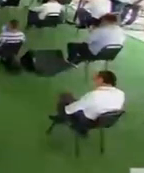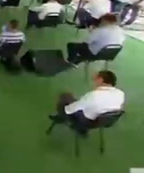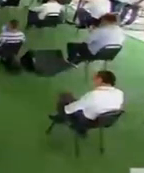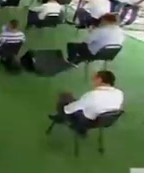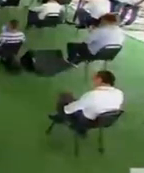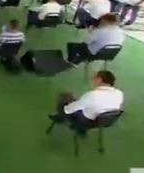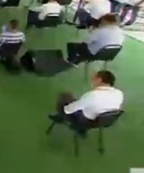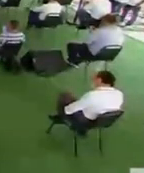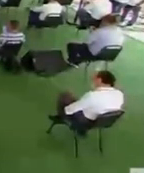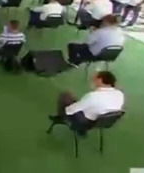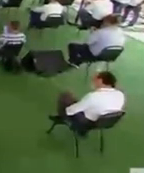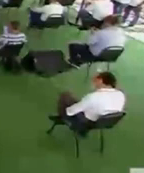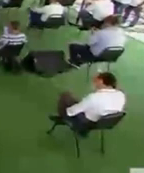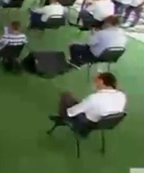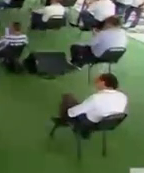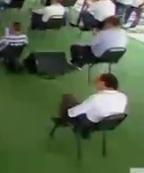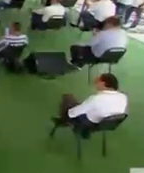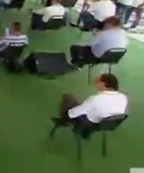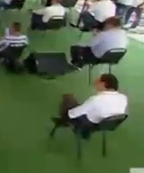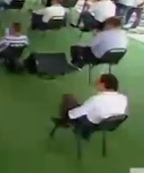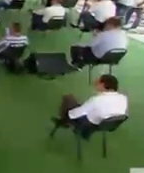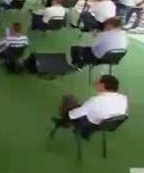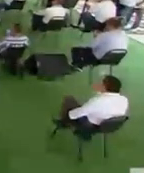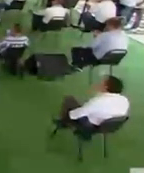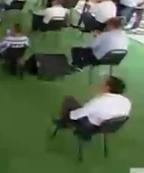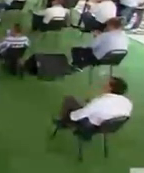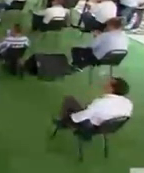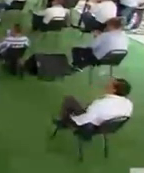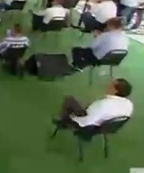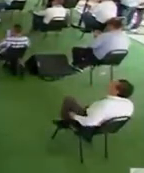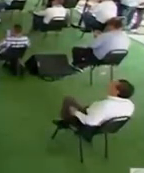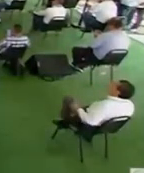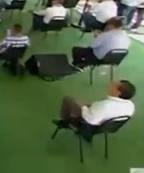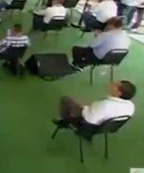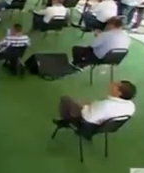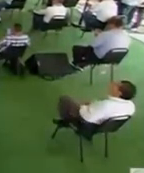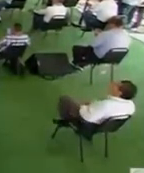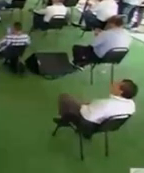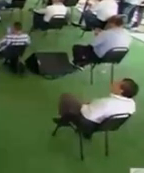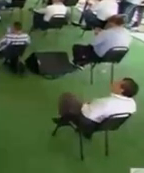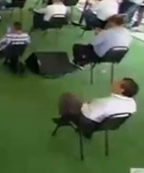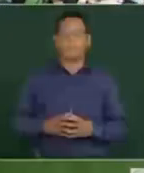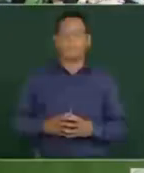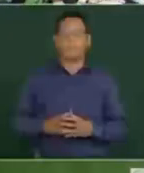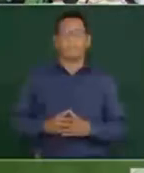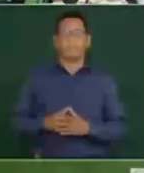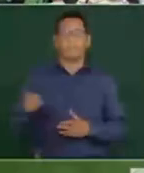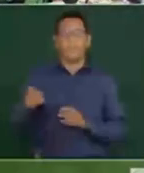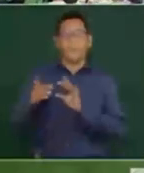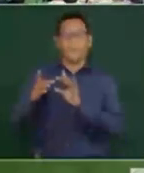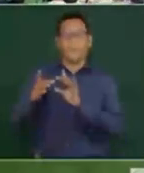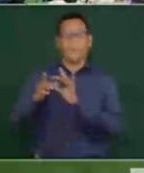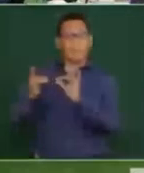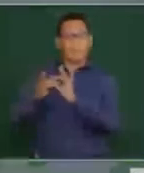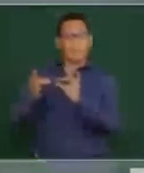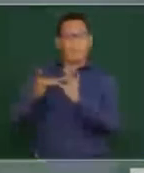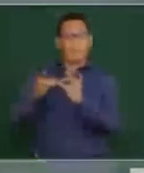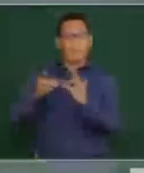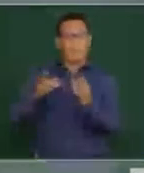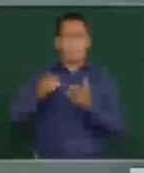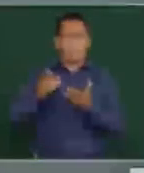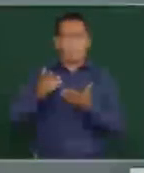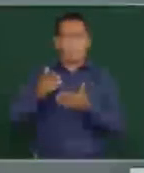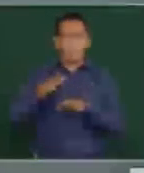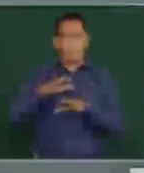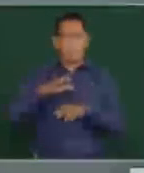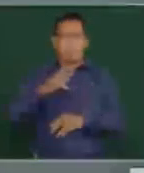también de otro periódico de los que no nos quieren, y hablaba de que el pavo iba